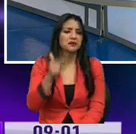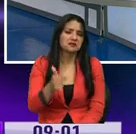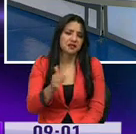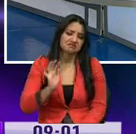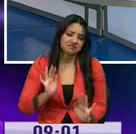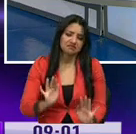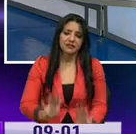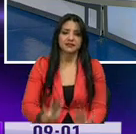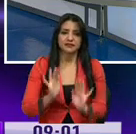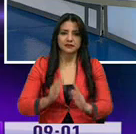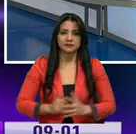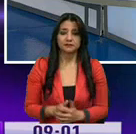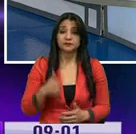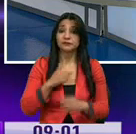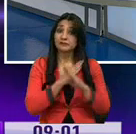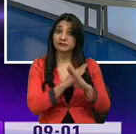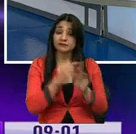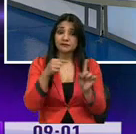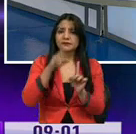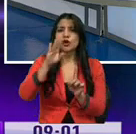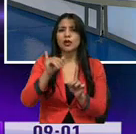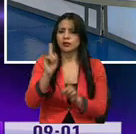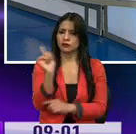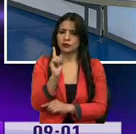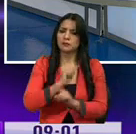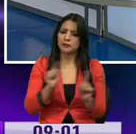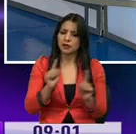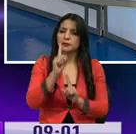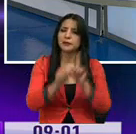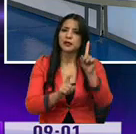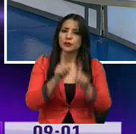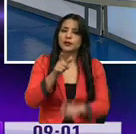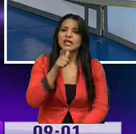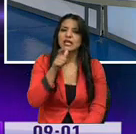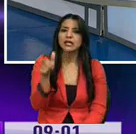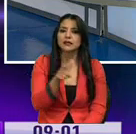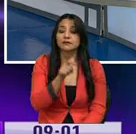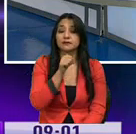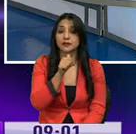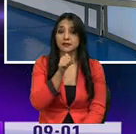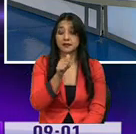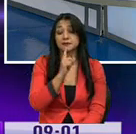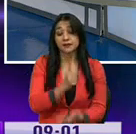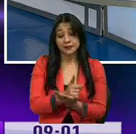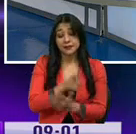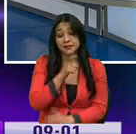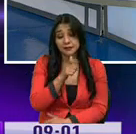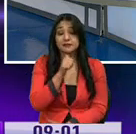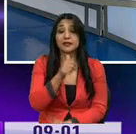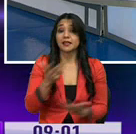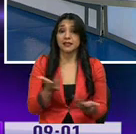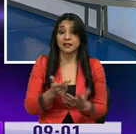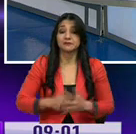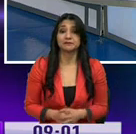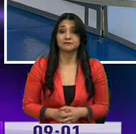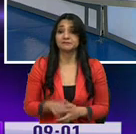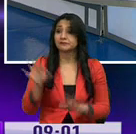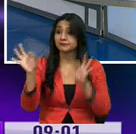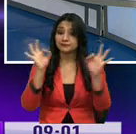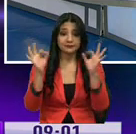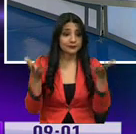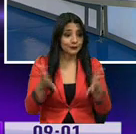nuevo. Y no es por defender al Bolillo ni nada, sino hay que preguntarse a ver quién faltó. Claro, claro. ¿De dónde hay para escoger, digo